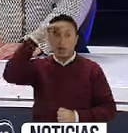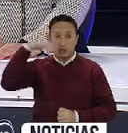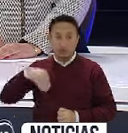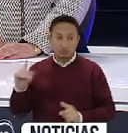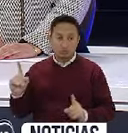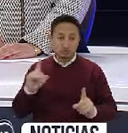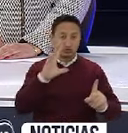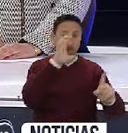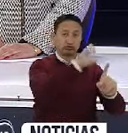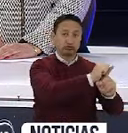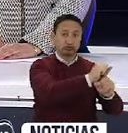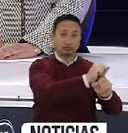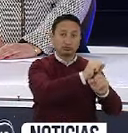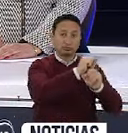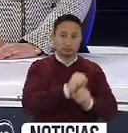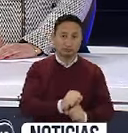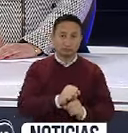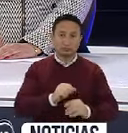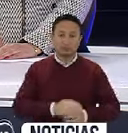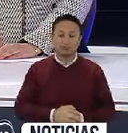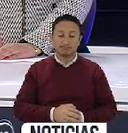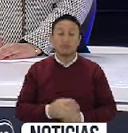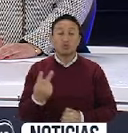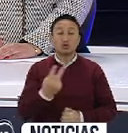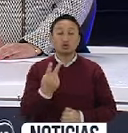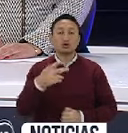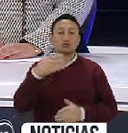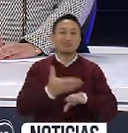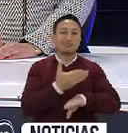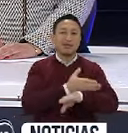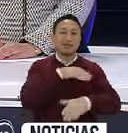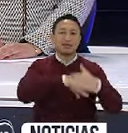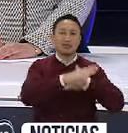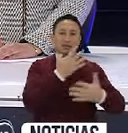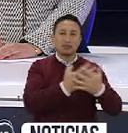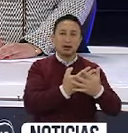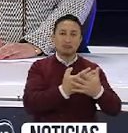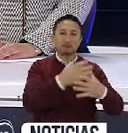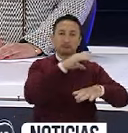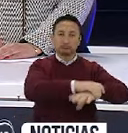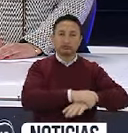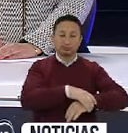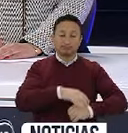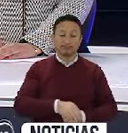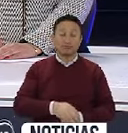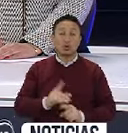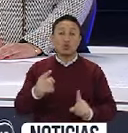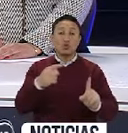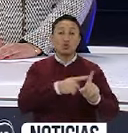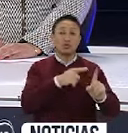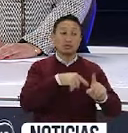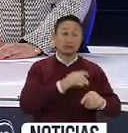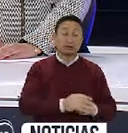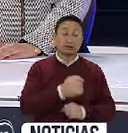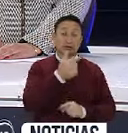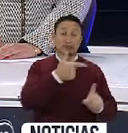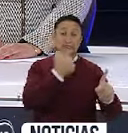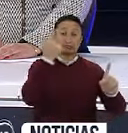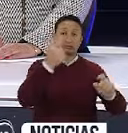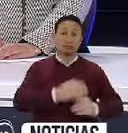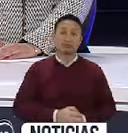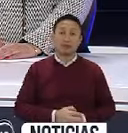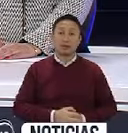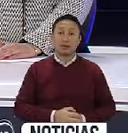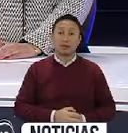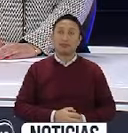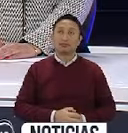Policía Nacional tras una persecución. Ambos registran antecedentes penales, uno de ellos por intento de homicidio contra un